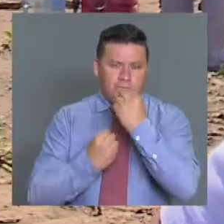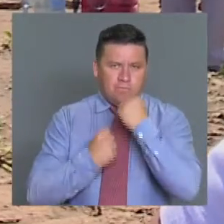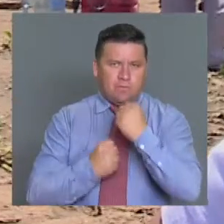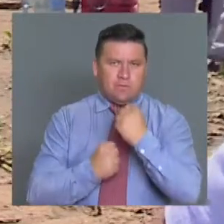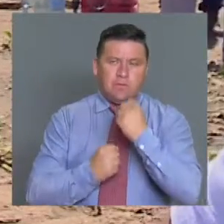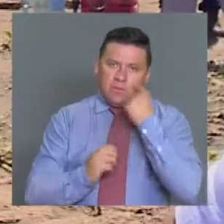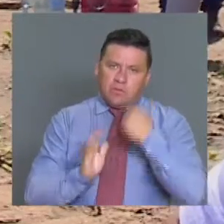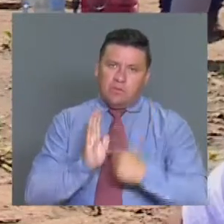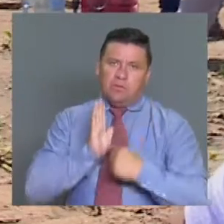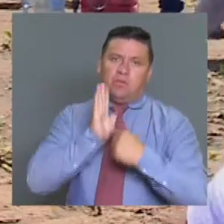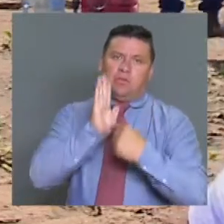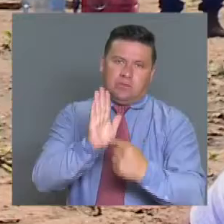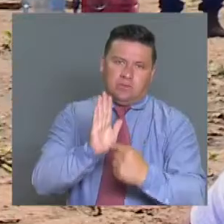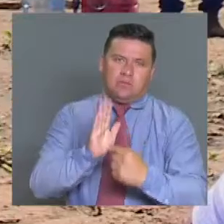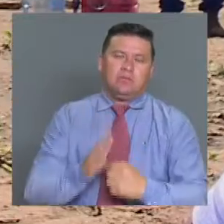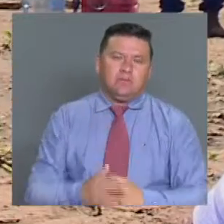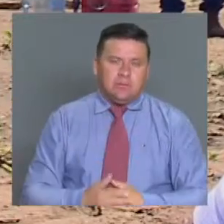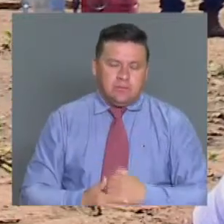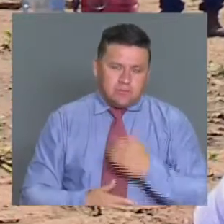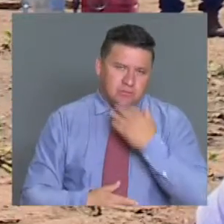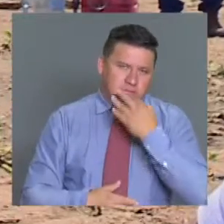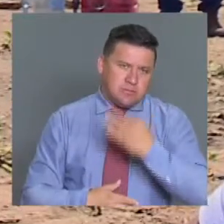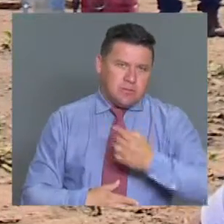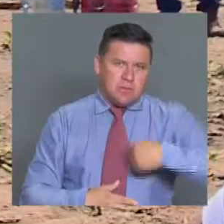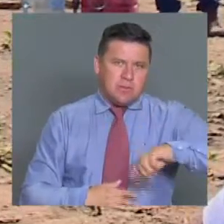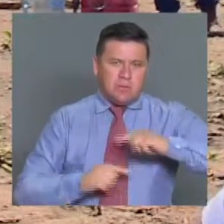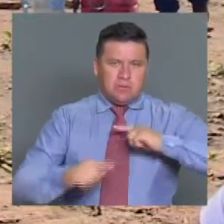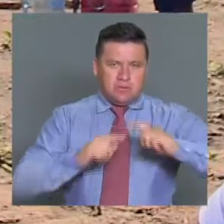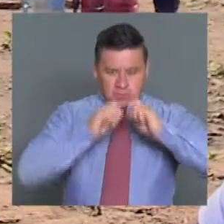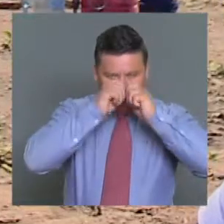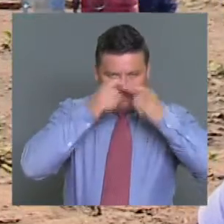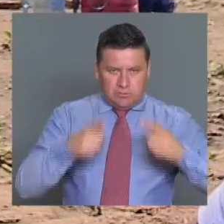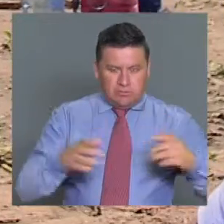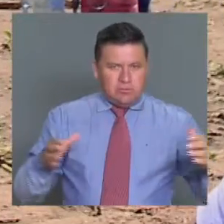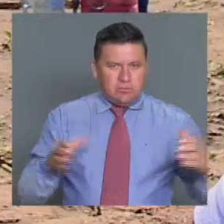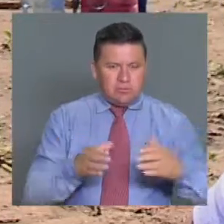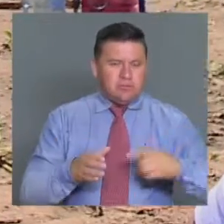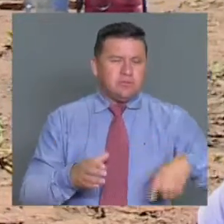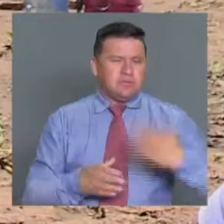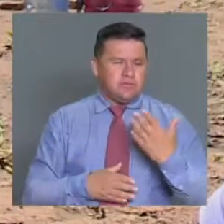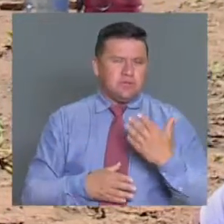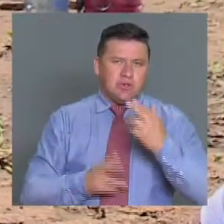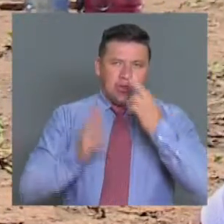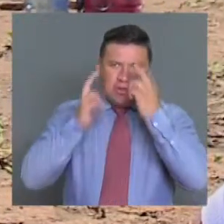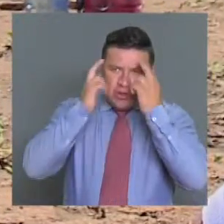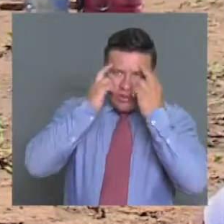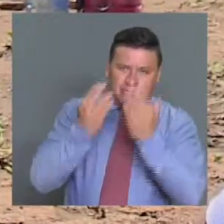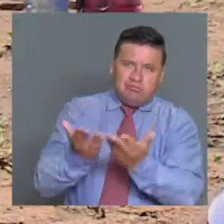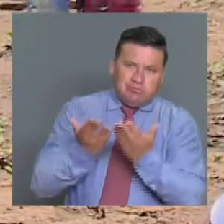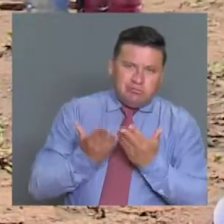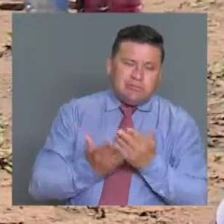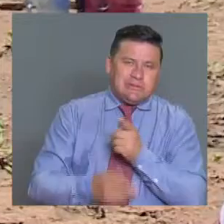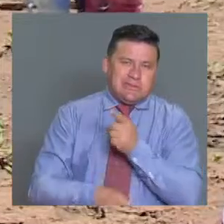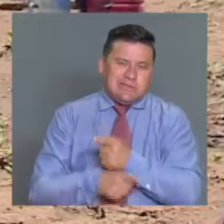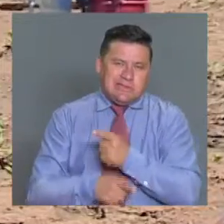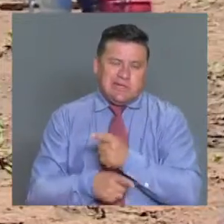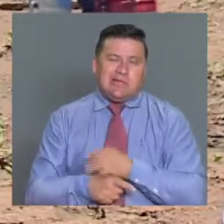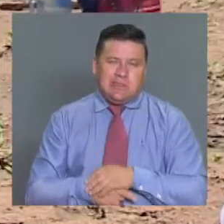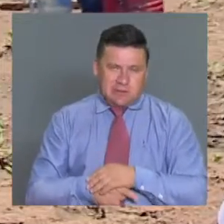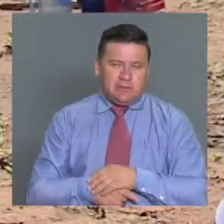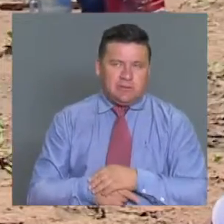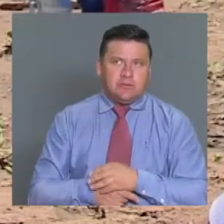demostrar de que definitivamente nosotros como administradores públicos pues tenemos muchos conocimientos y desde de